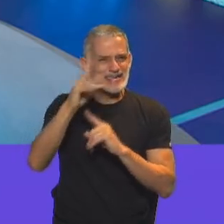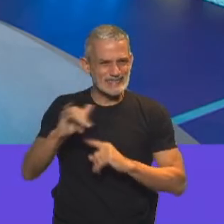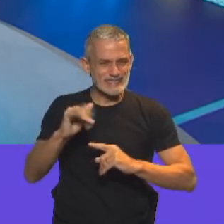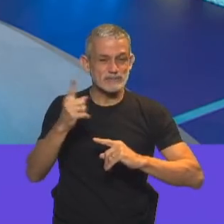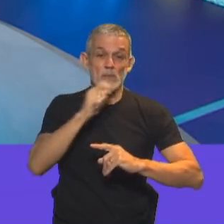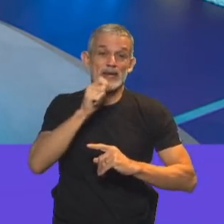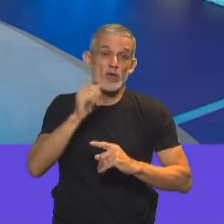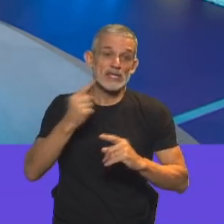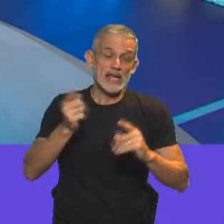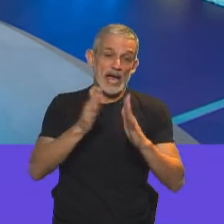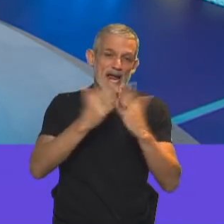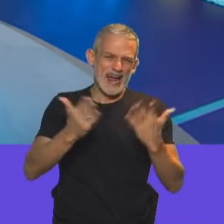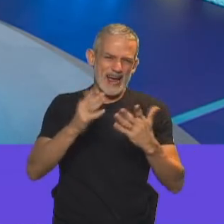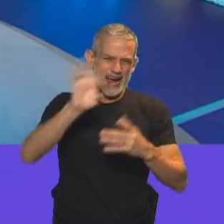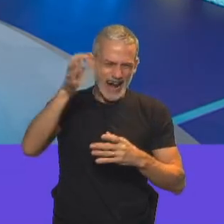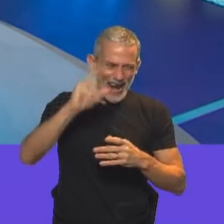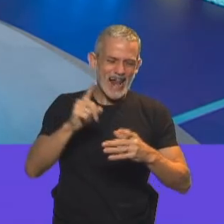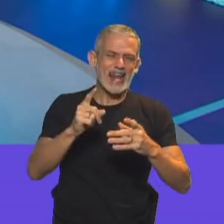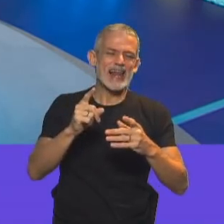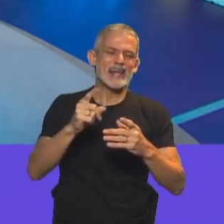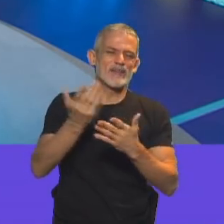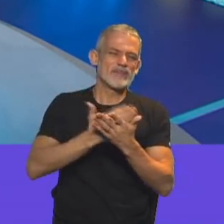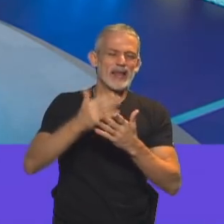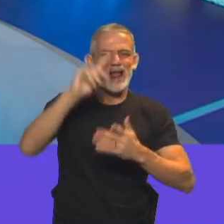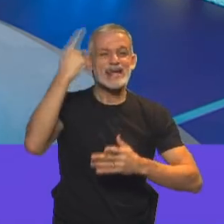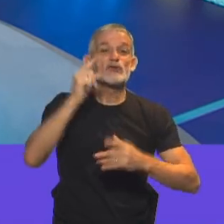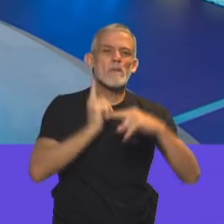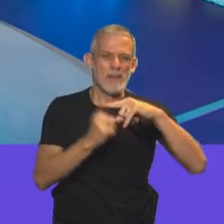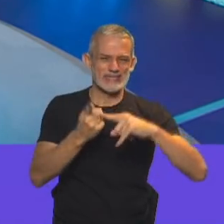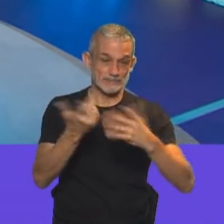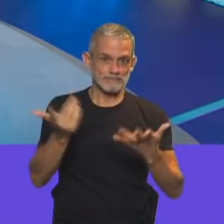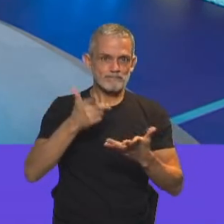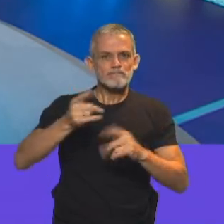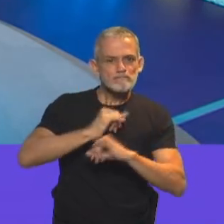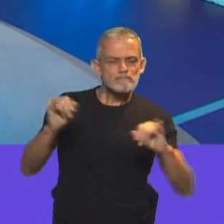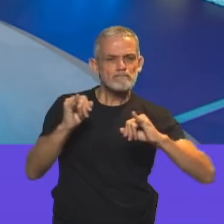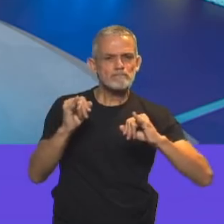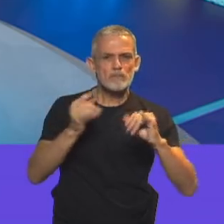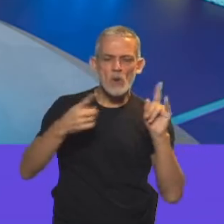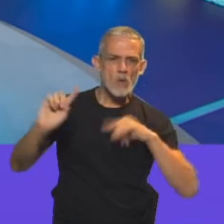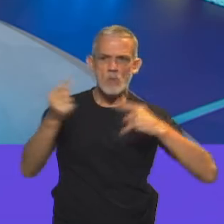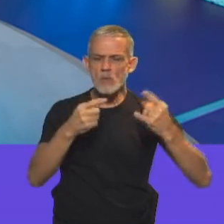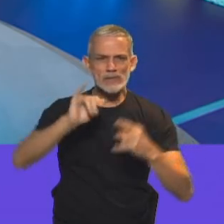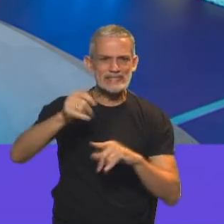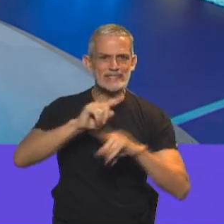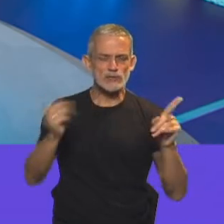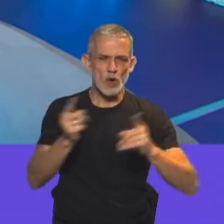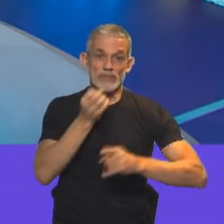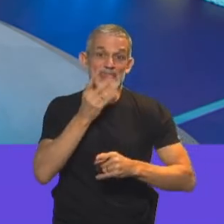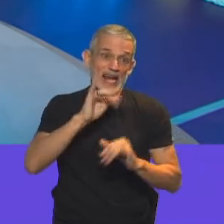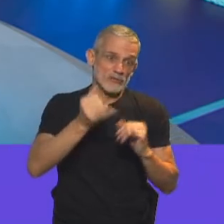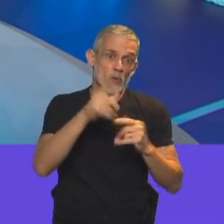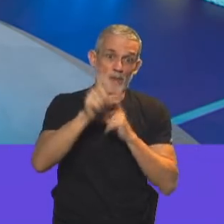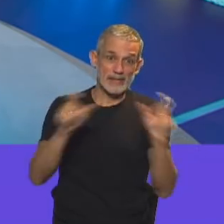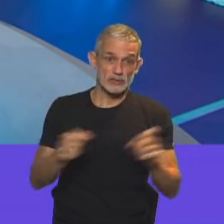un canal en la nación más que es donde aparece esta fotografía y de allí comienza justamente las distintas versiones en función hubo declaraciones de